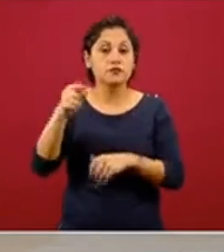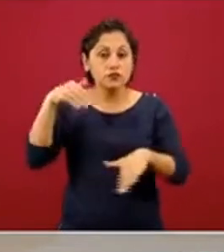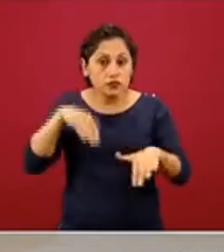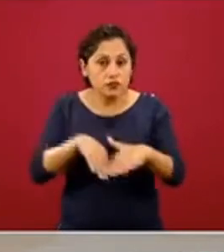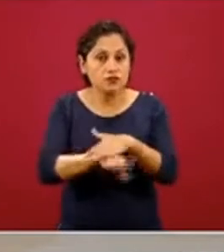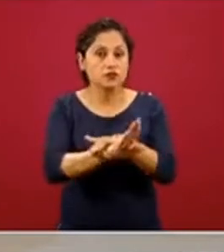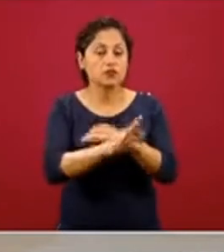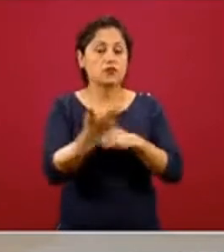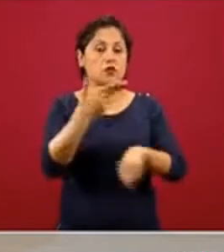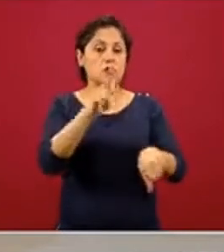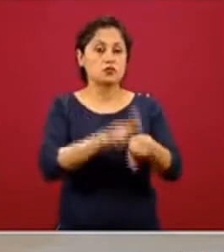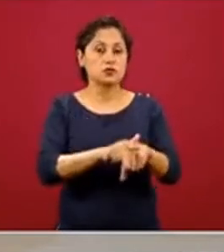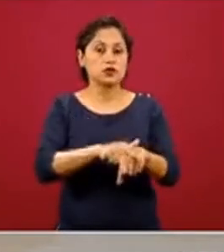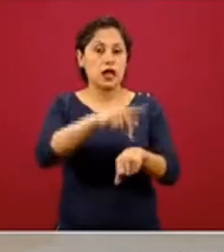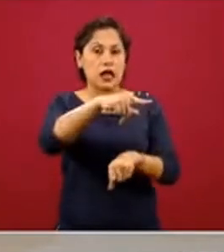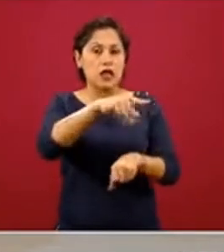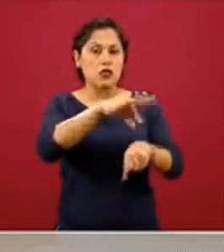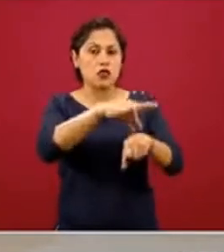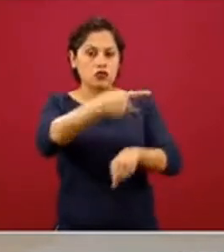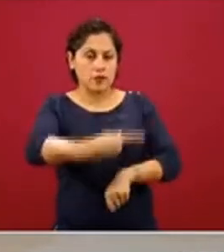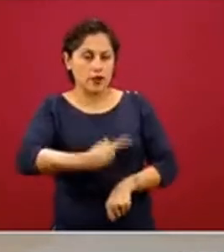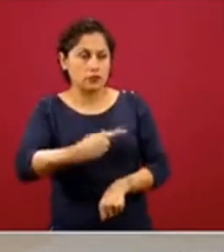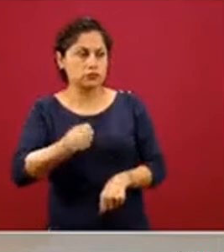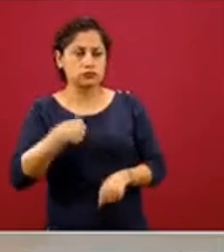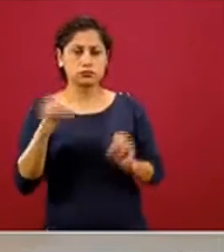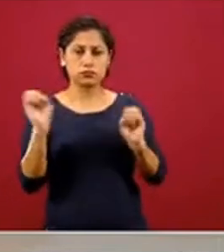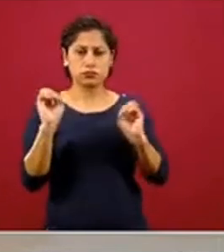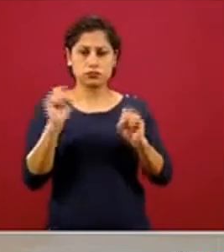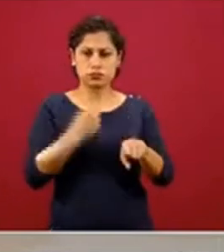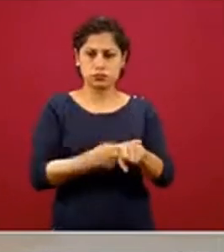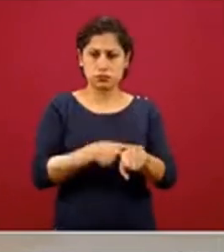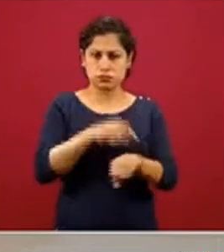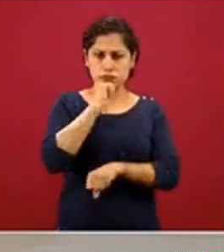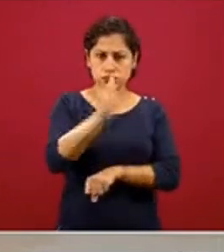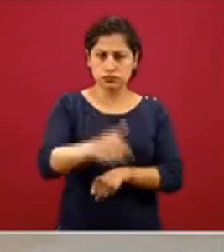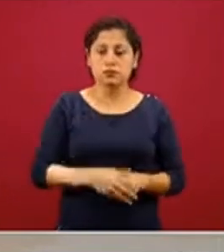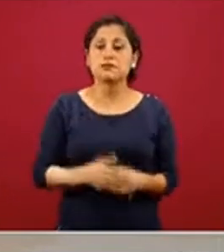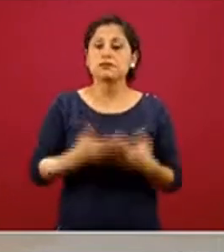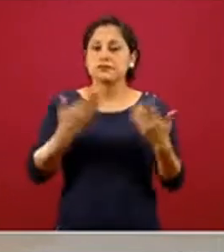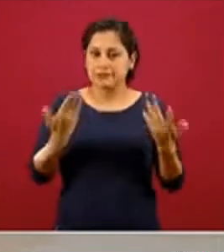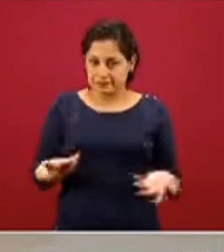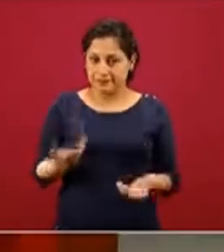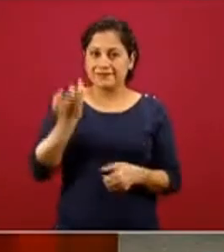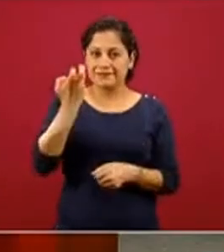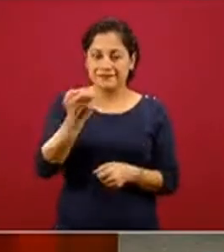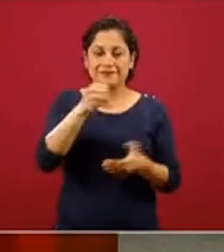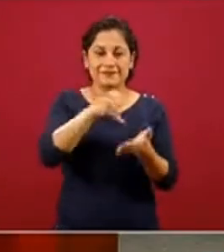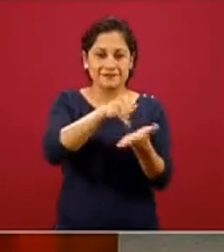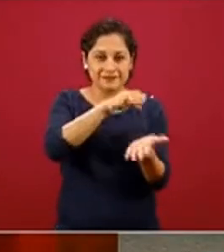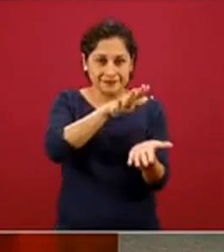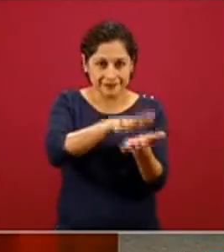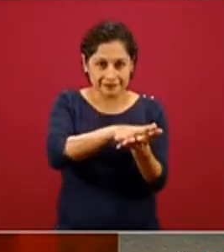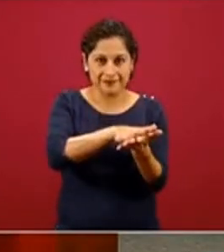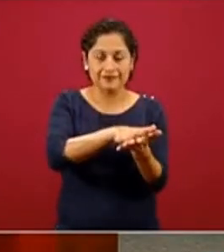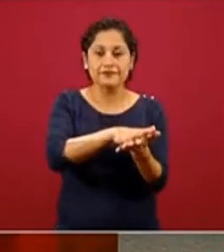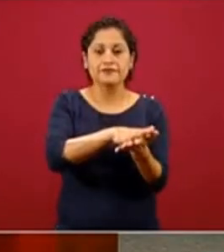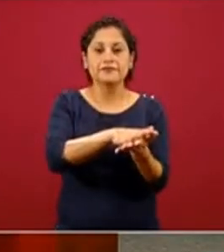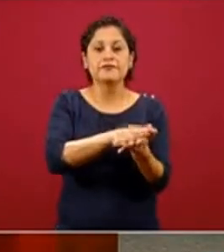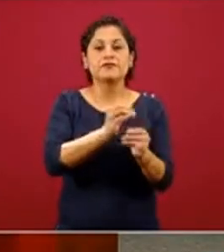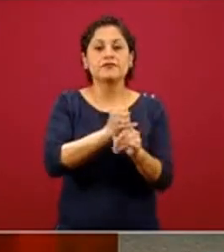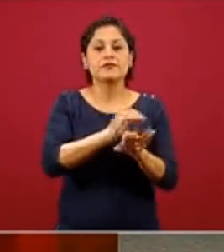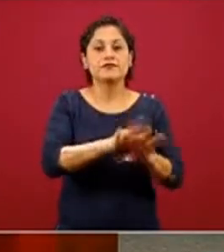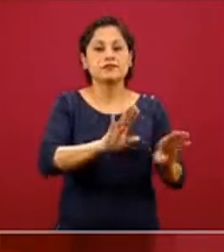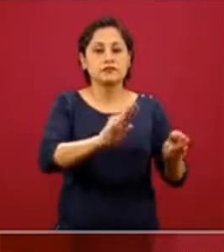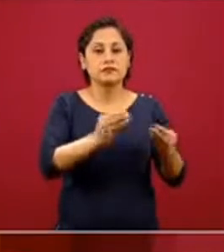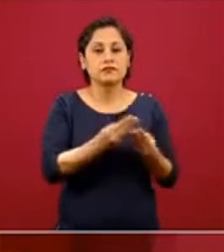tenían. El estudio de caso normalmente se enfoca en este caso a registrar las determinantes de la